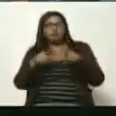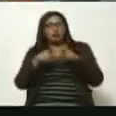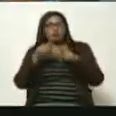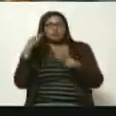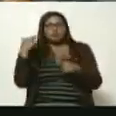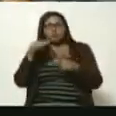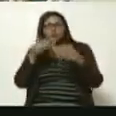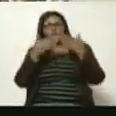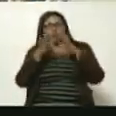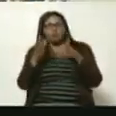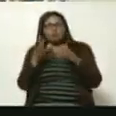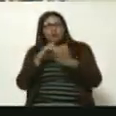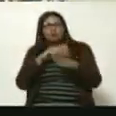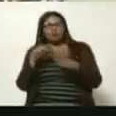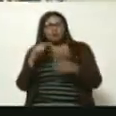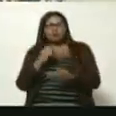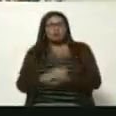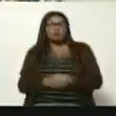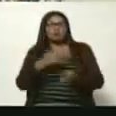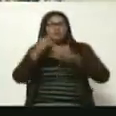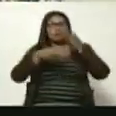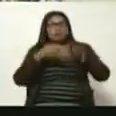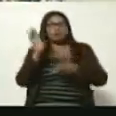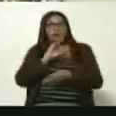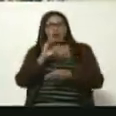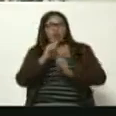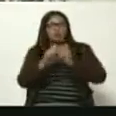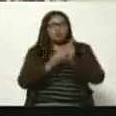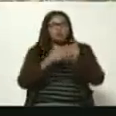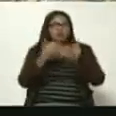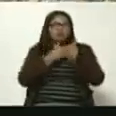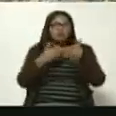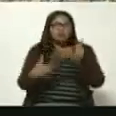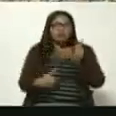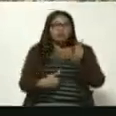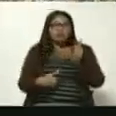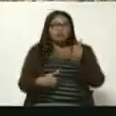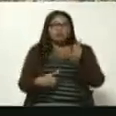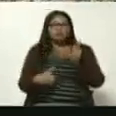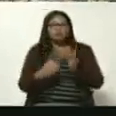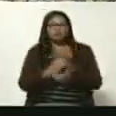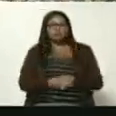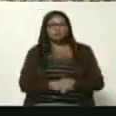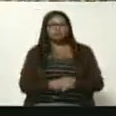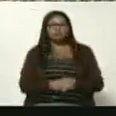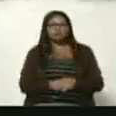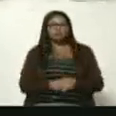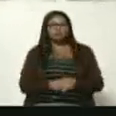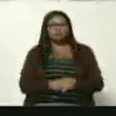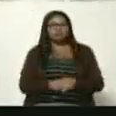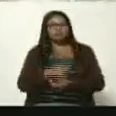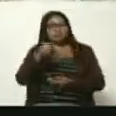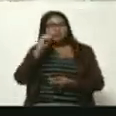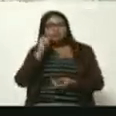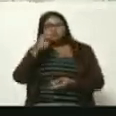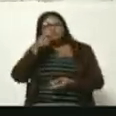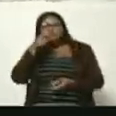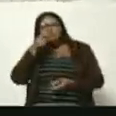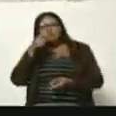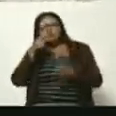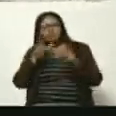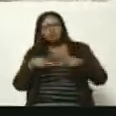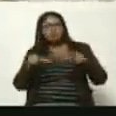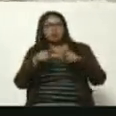transporte público y del Metro de Caracas, la vicepresidenta ejecutiva de la República, doctora Delcy Rodríguez, también supervisó las